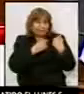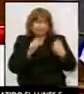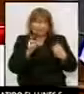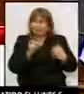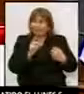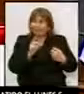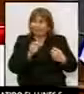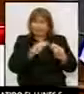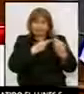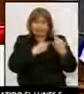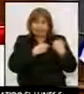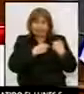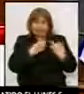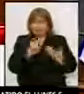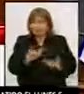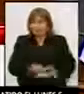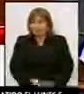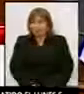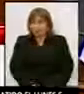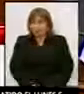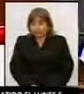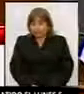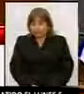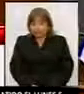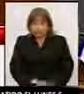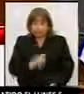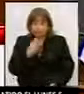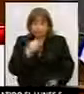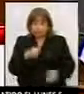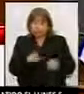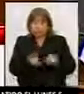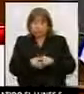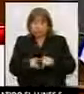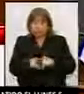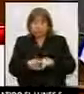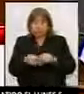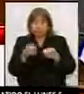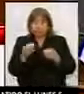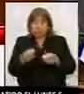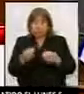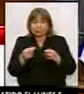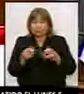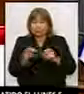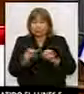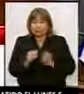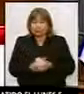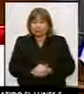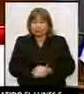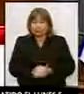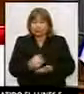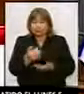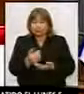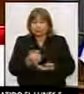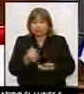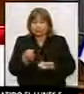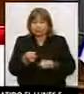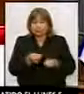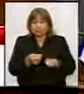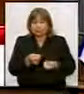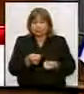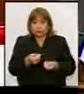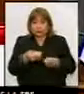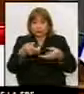las responsabilidades y los responsables, sino también las medidas que permitan recuperar al Banco Agrario el